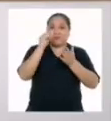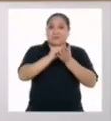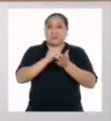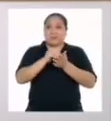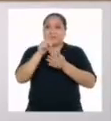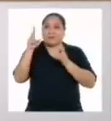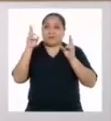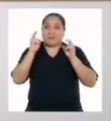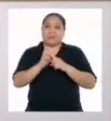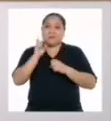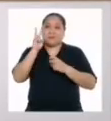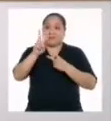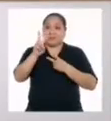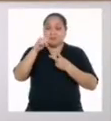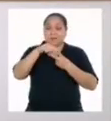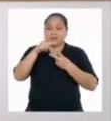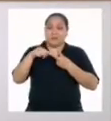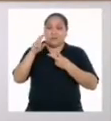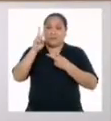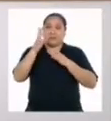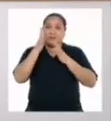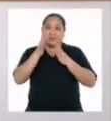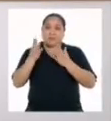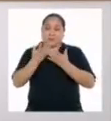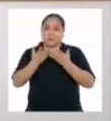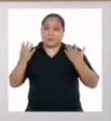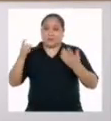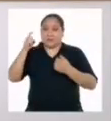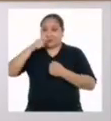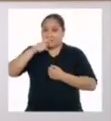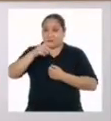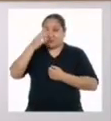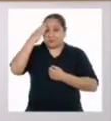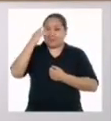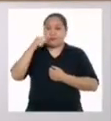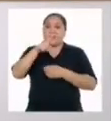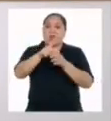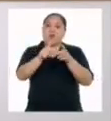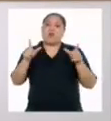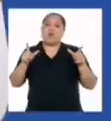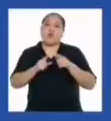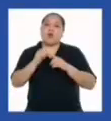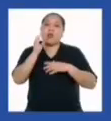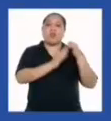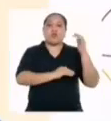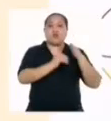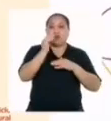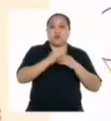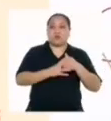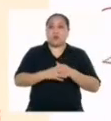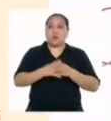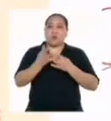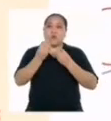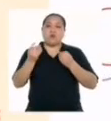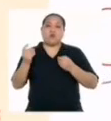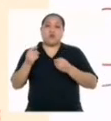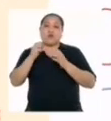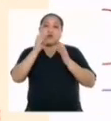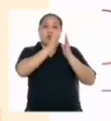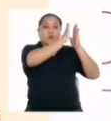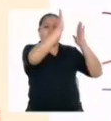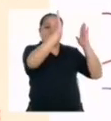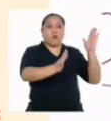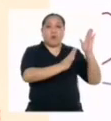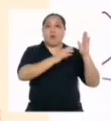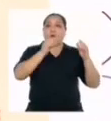tema, porque hay dos elementos para tener en consideración. Ubicación y construcción. La mayoría de los